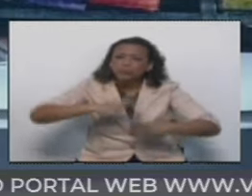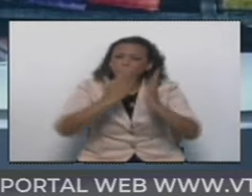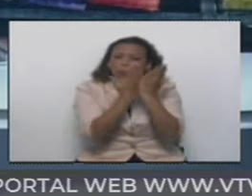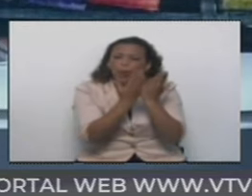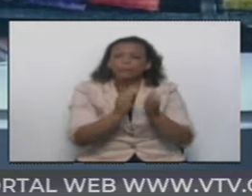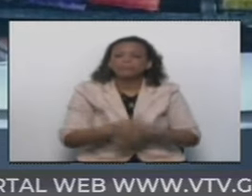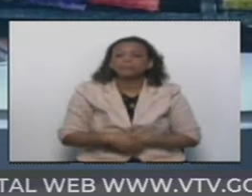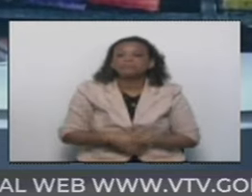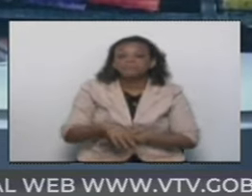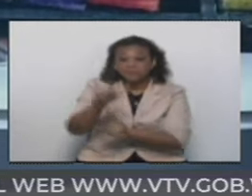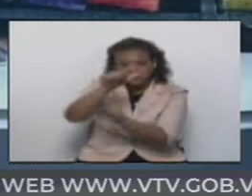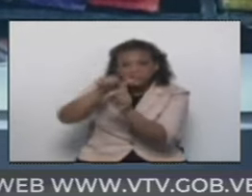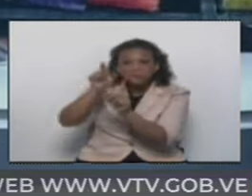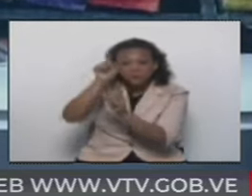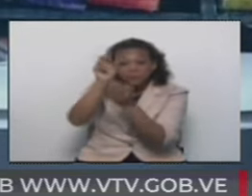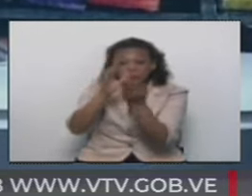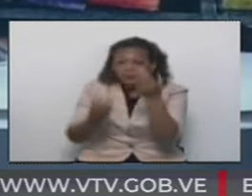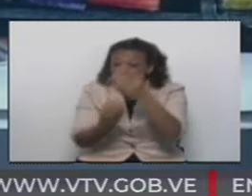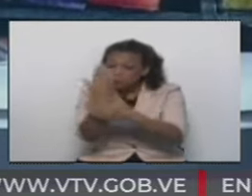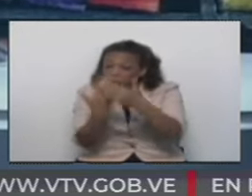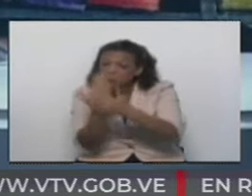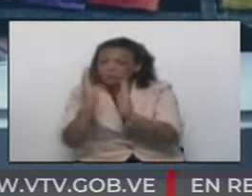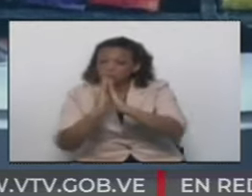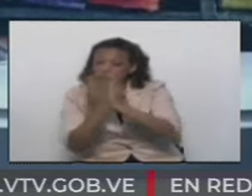Marea Editorial.